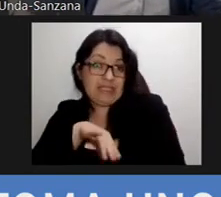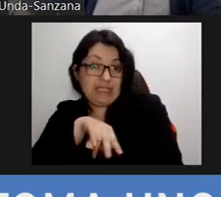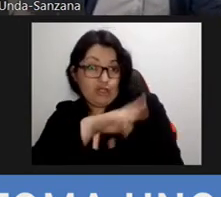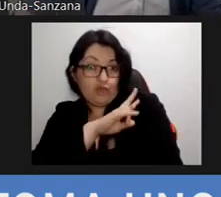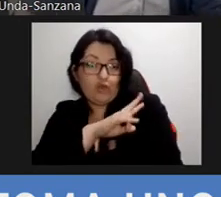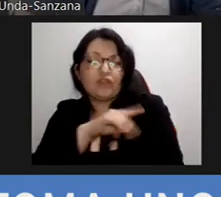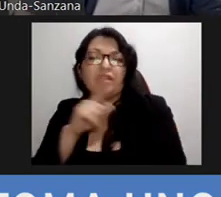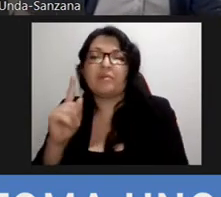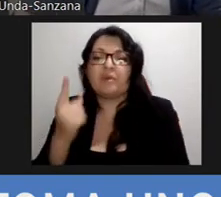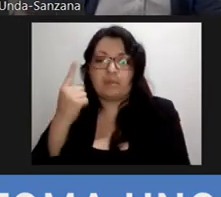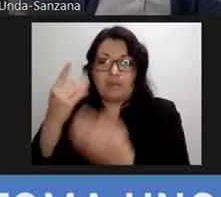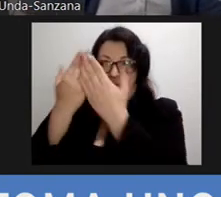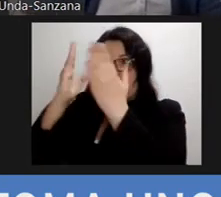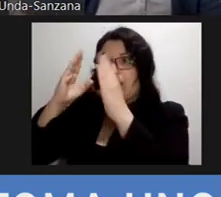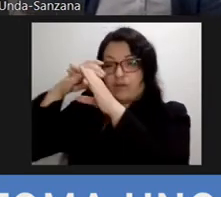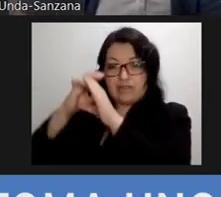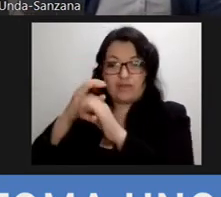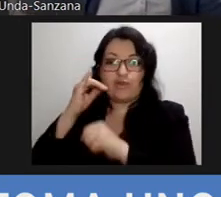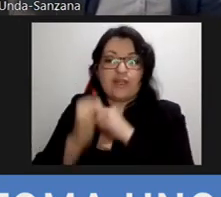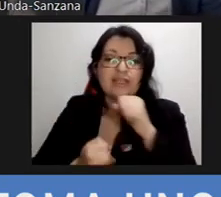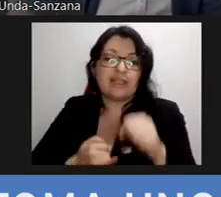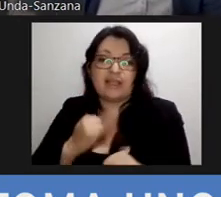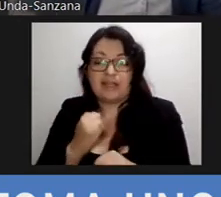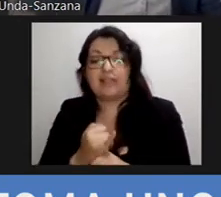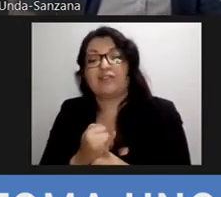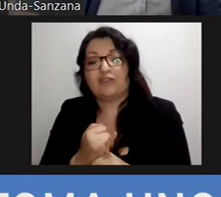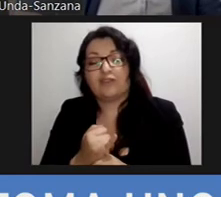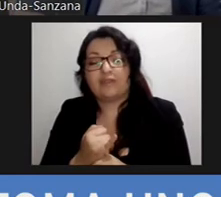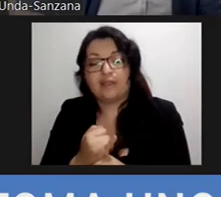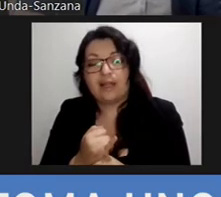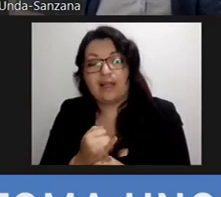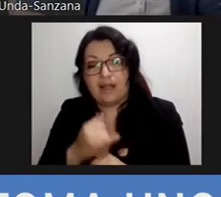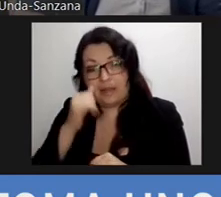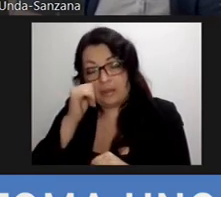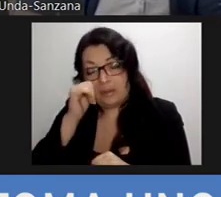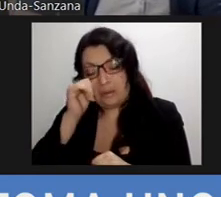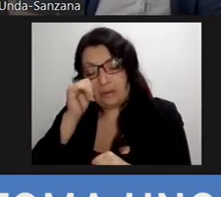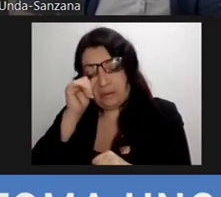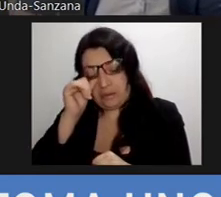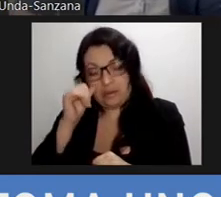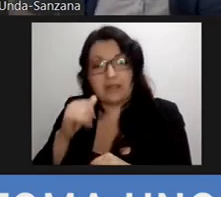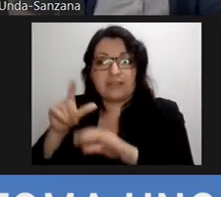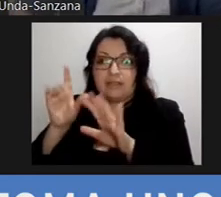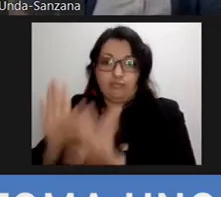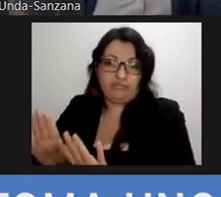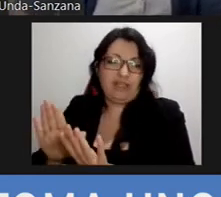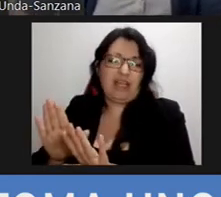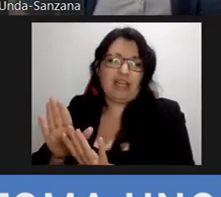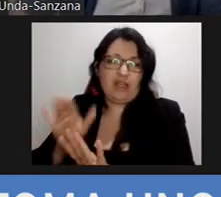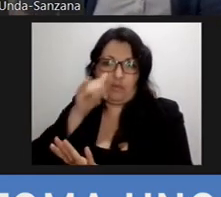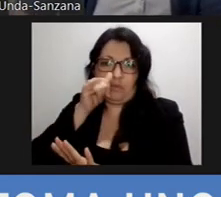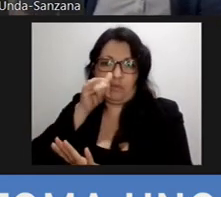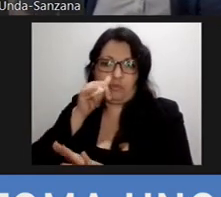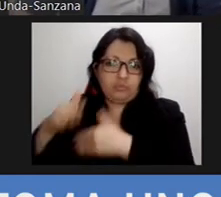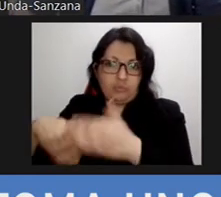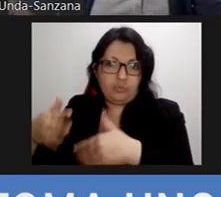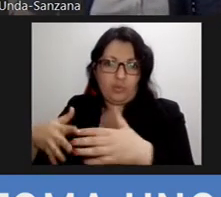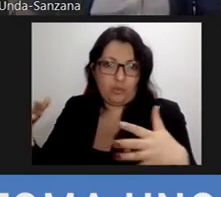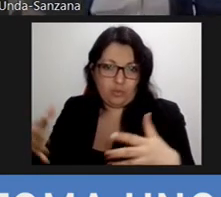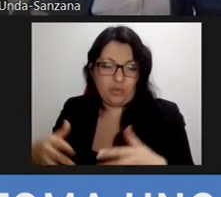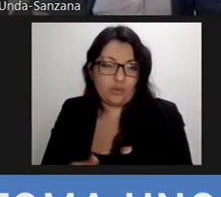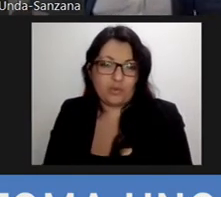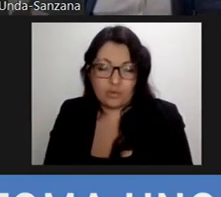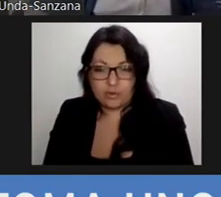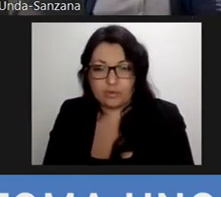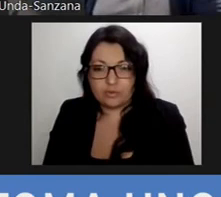Chile el primer observatorio internacional que se queda por un tiempo largo,